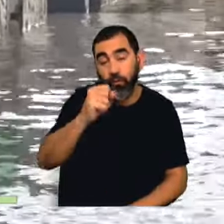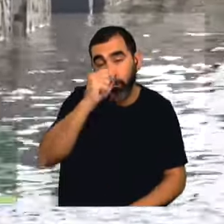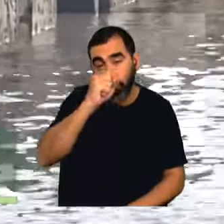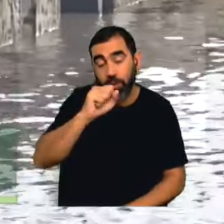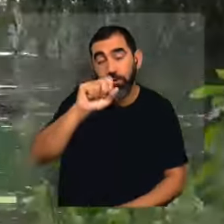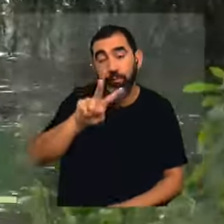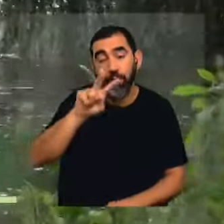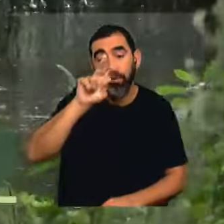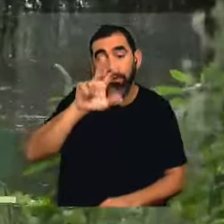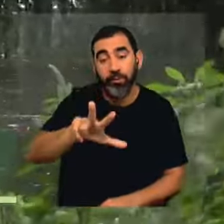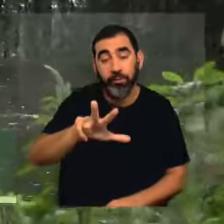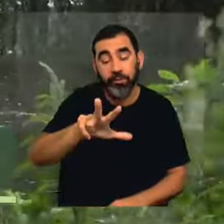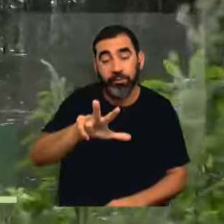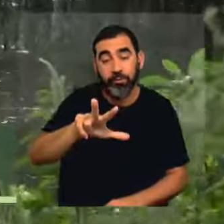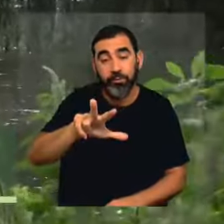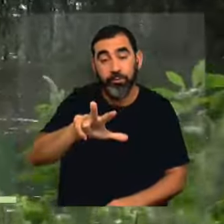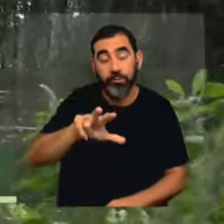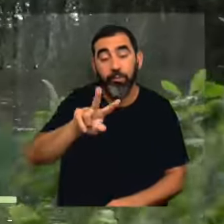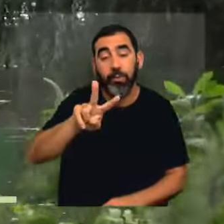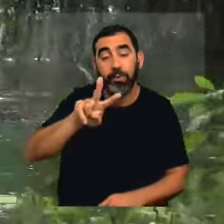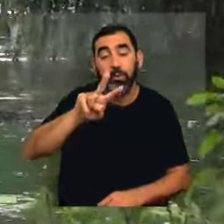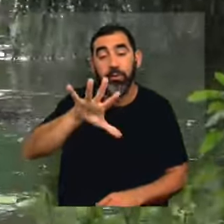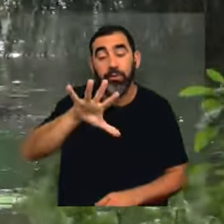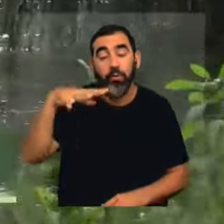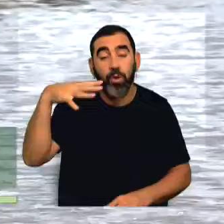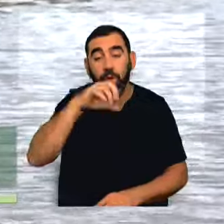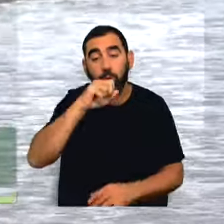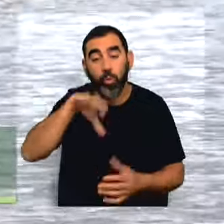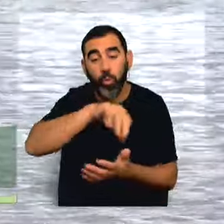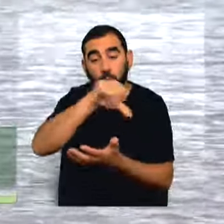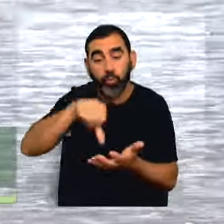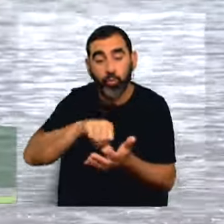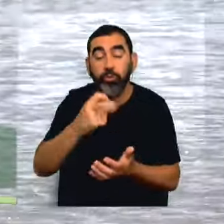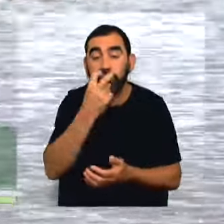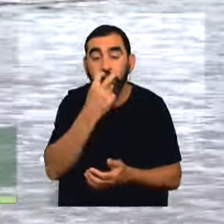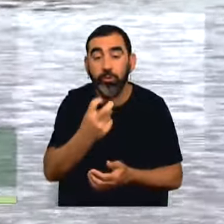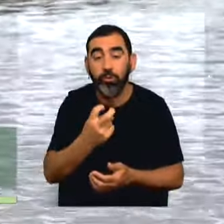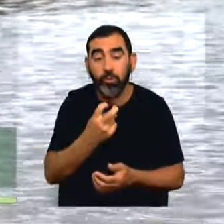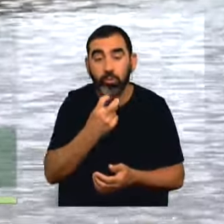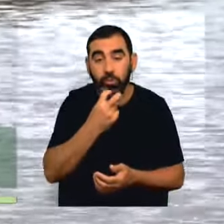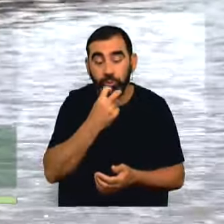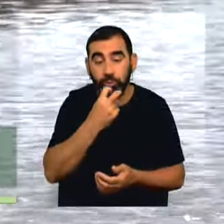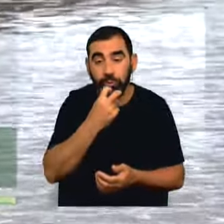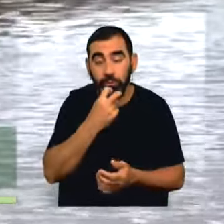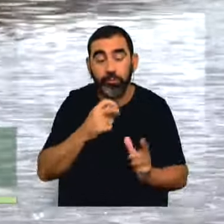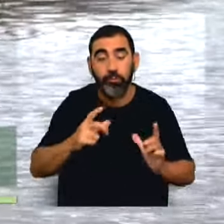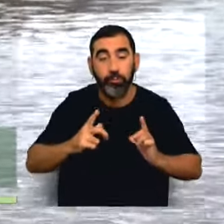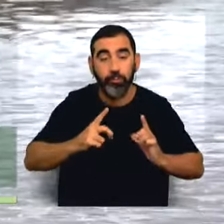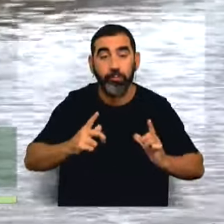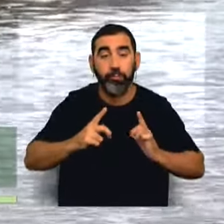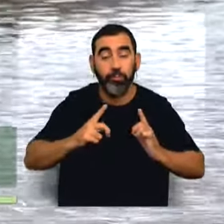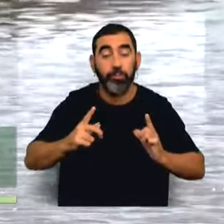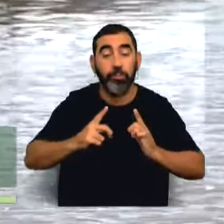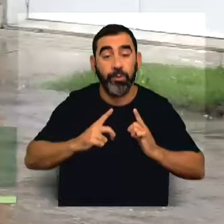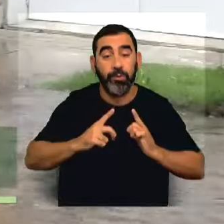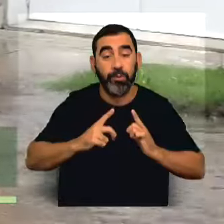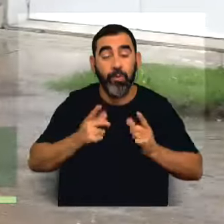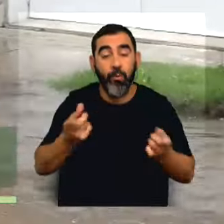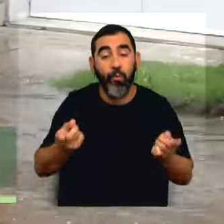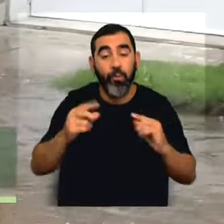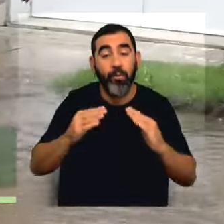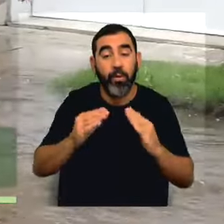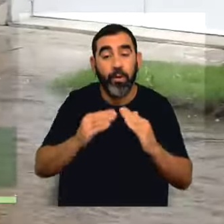23 a la localidad de 25 de agosto y en San José se espera aún el realojo de que vuelvan a sus